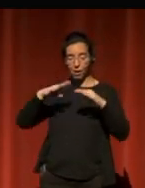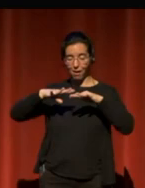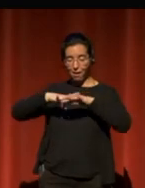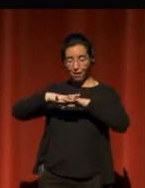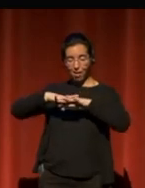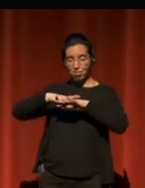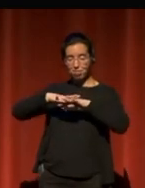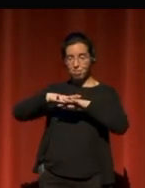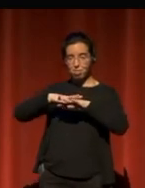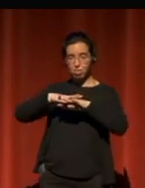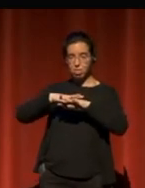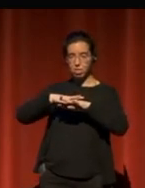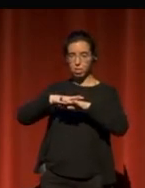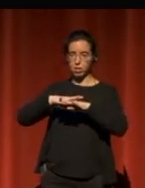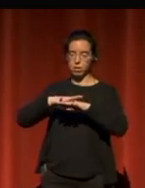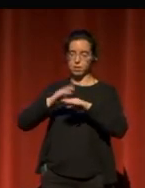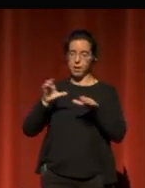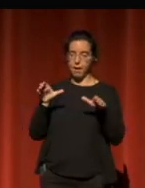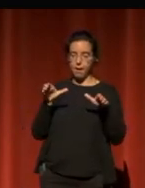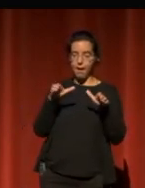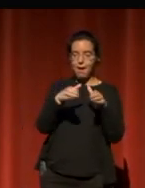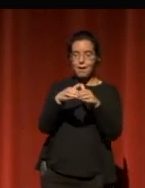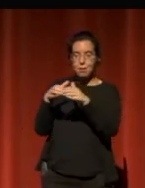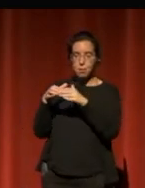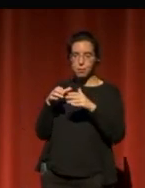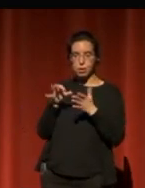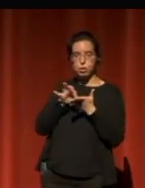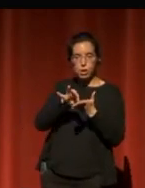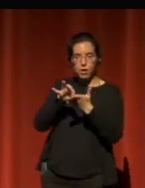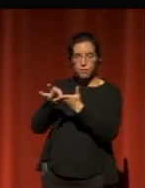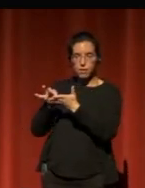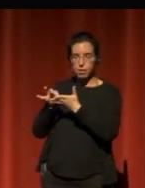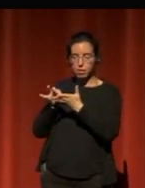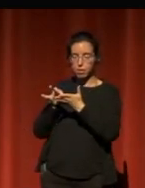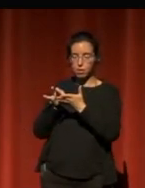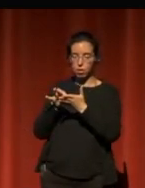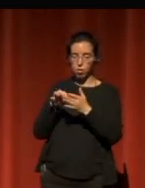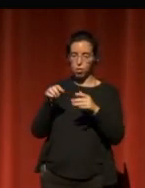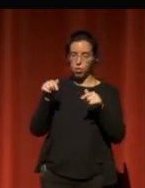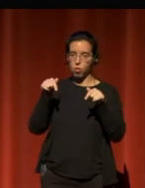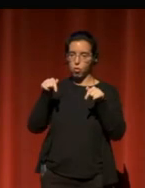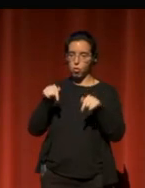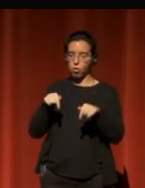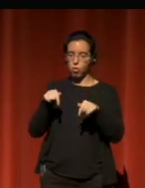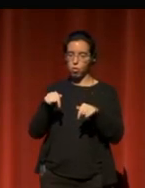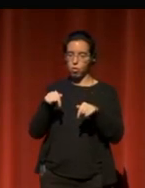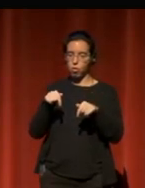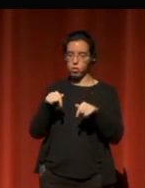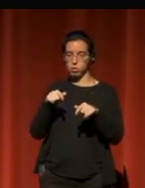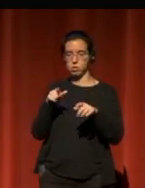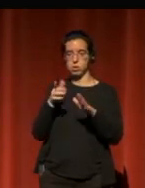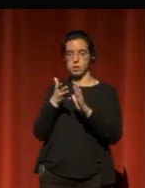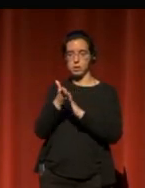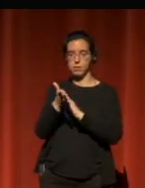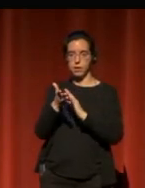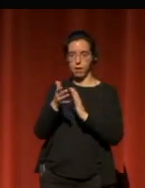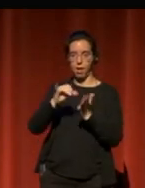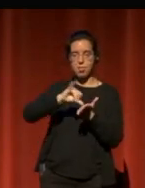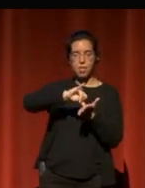de equipamientos y servicios más nutrida,